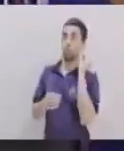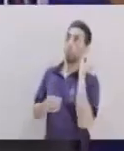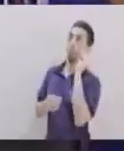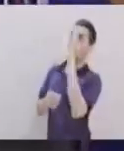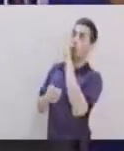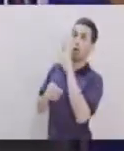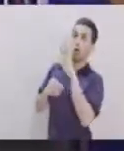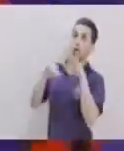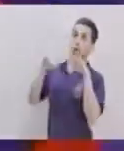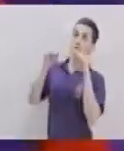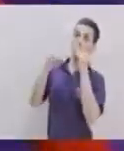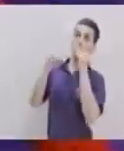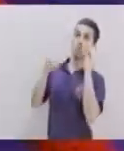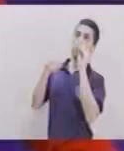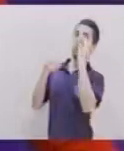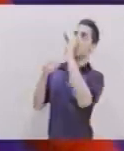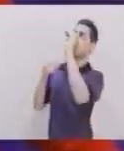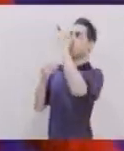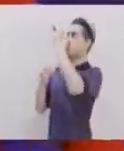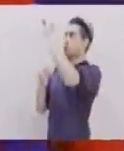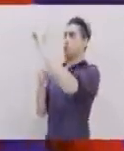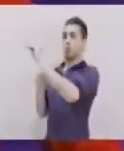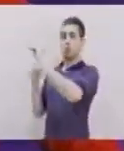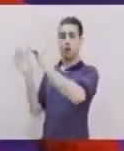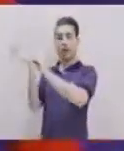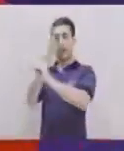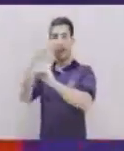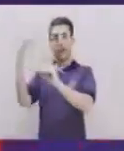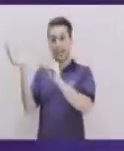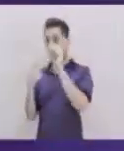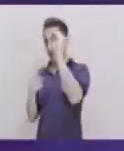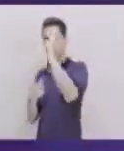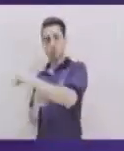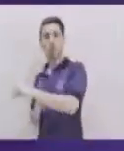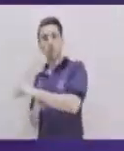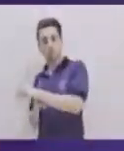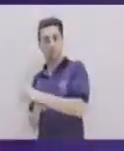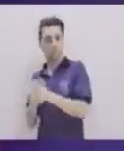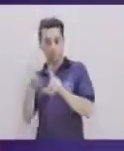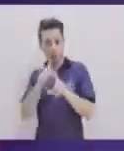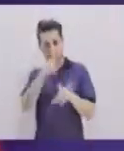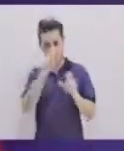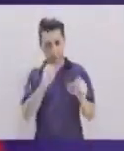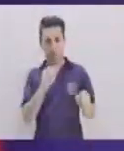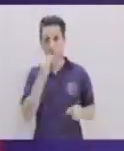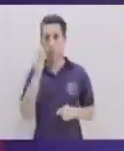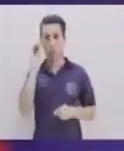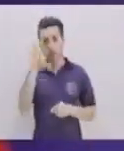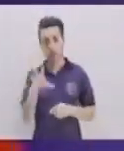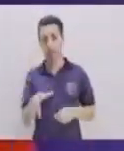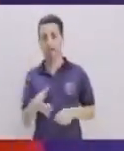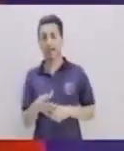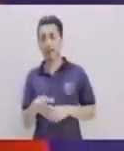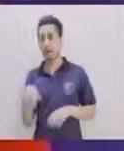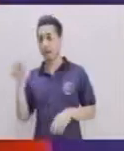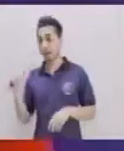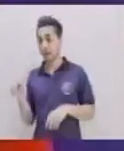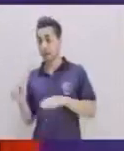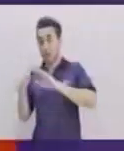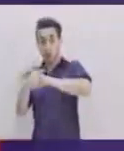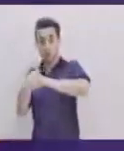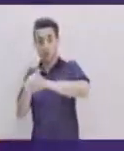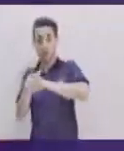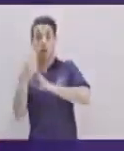volando por el aire. A ver, todos lancemos un beso. Sí, yo sé que lo están haciendo. Tortuga lo vio. Lo